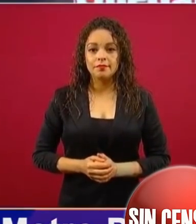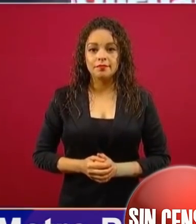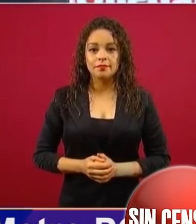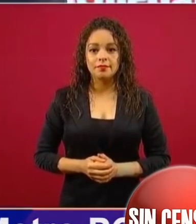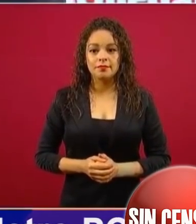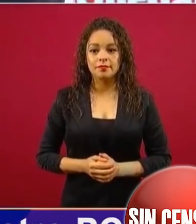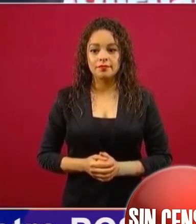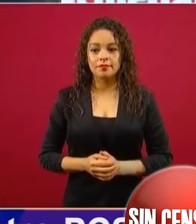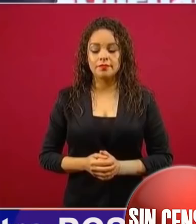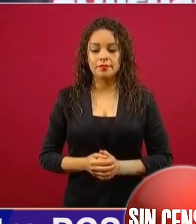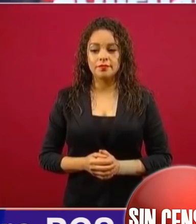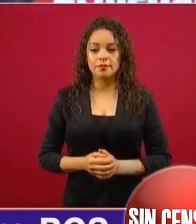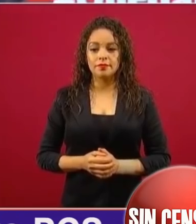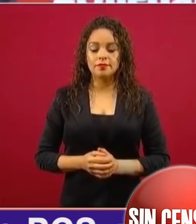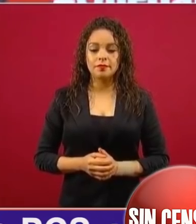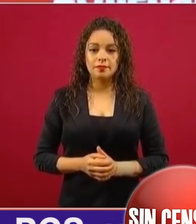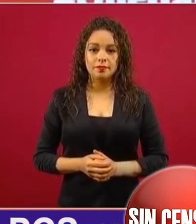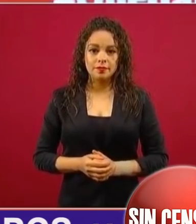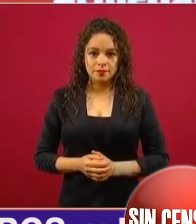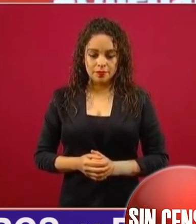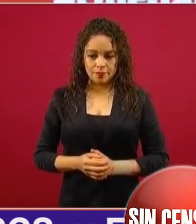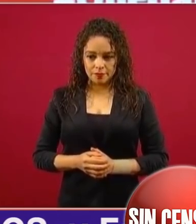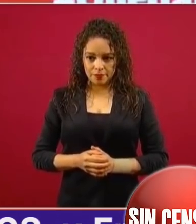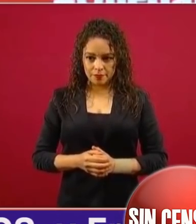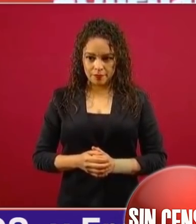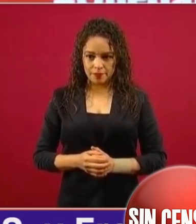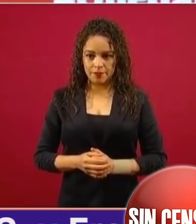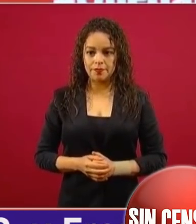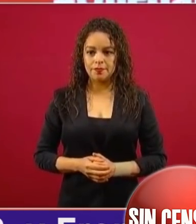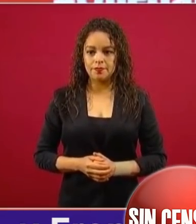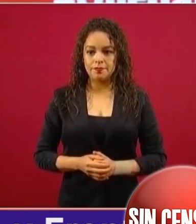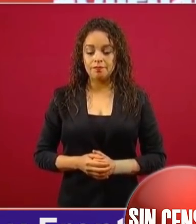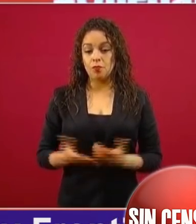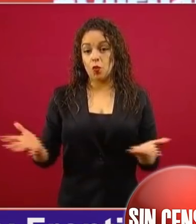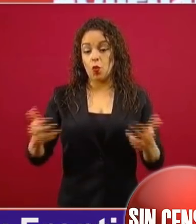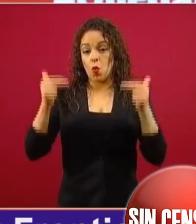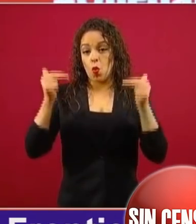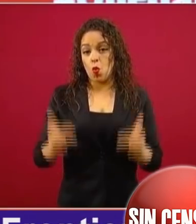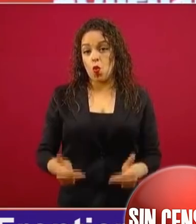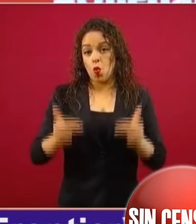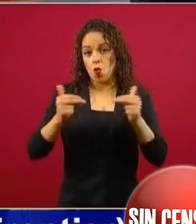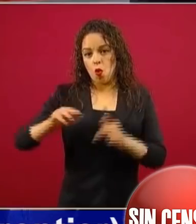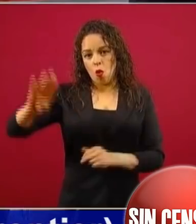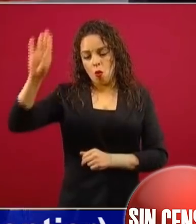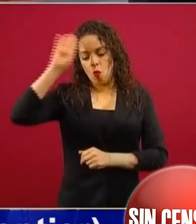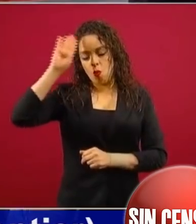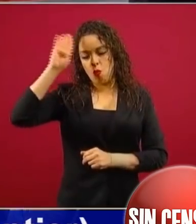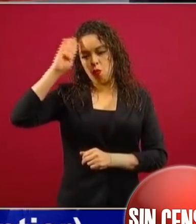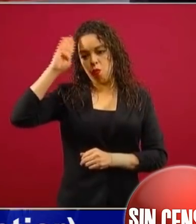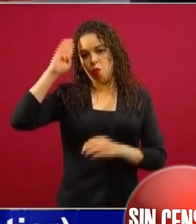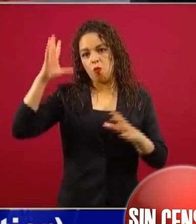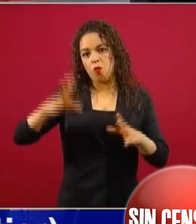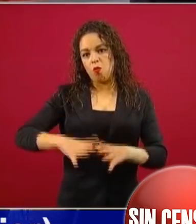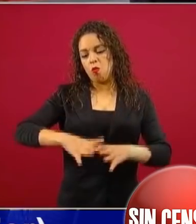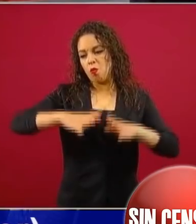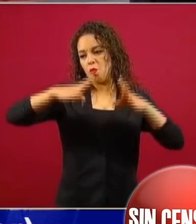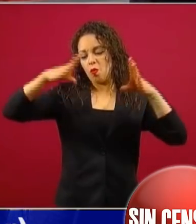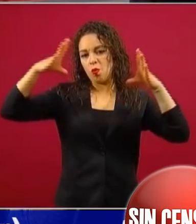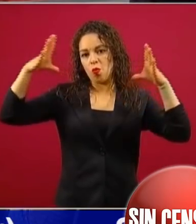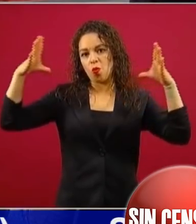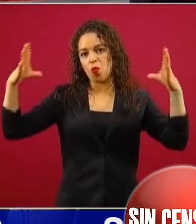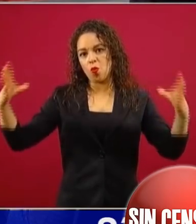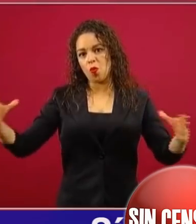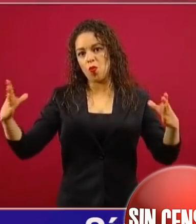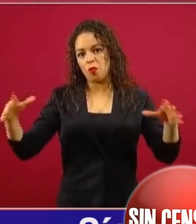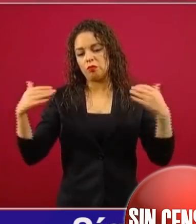eran los que hacían los grandes negocios al amparo del poder público, eran